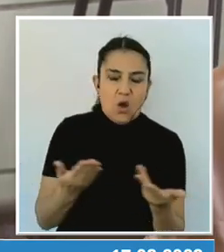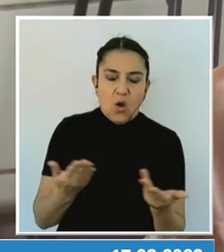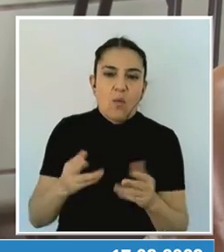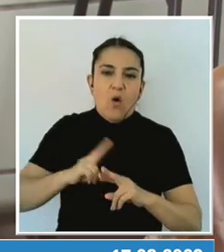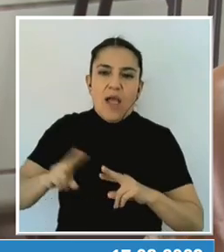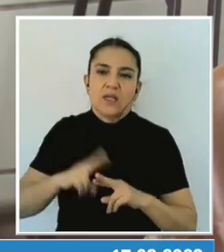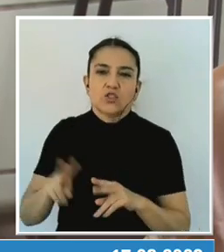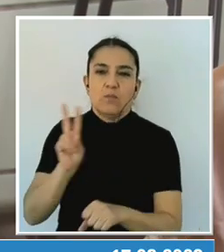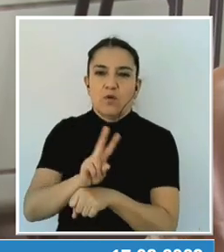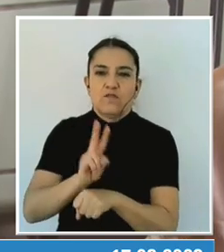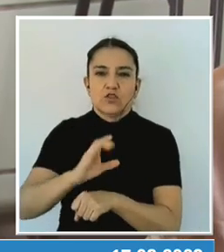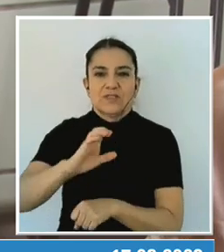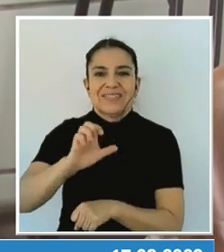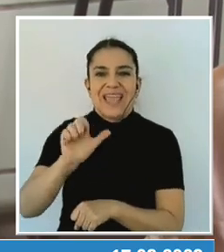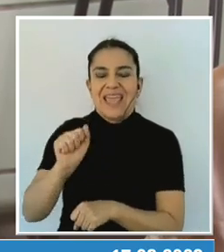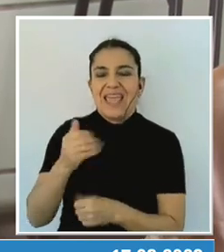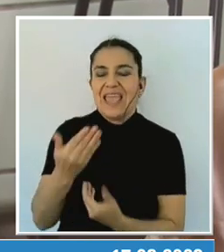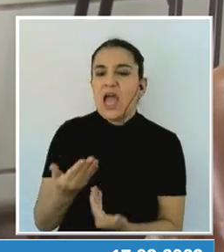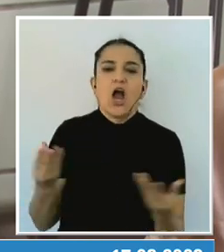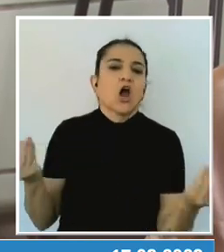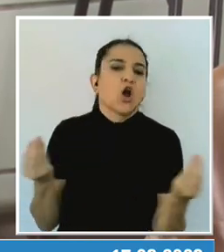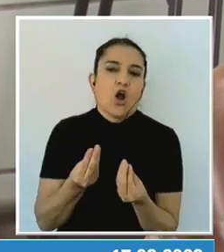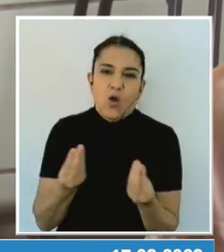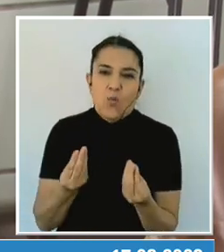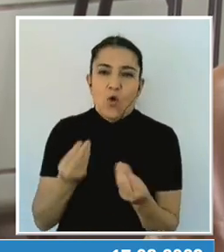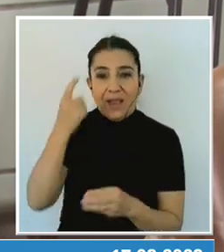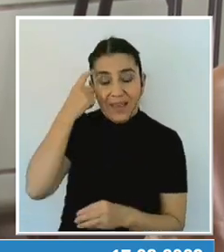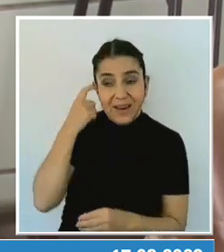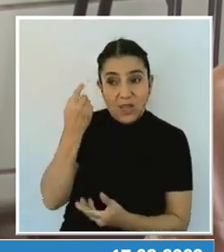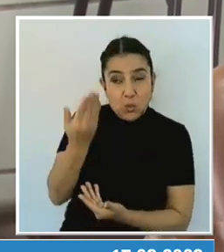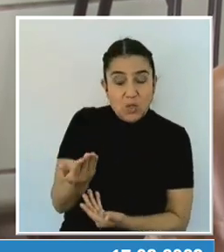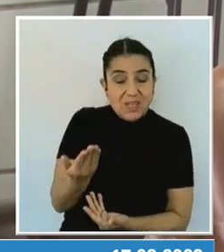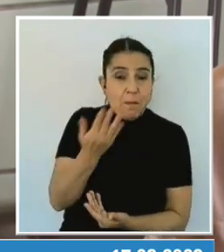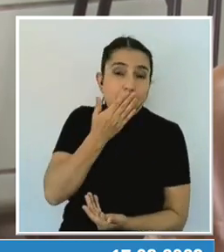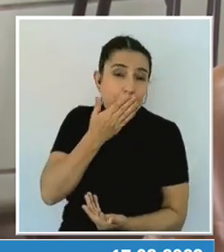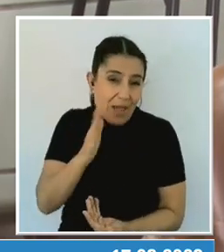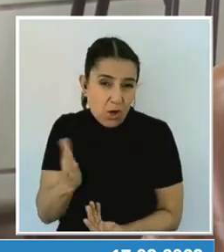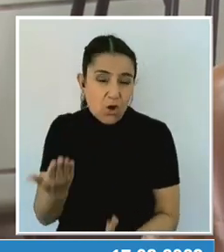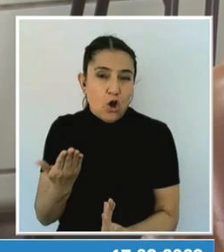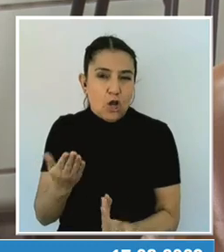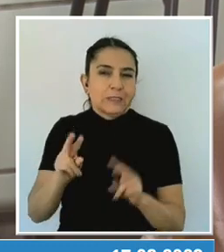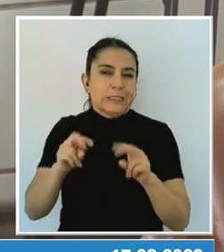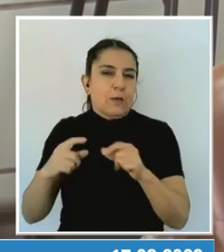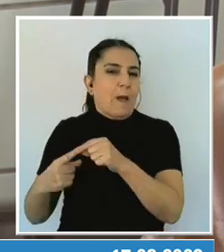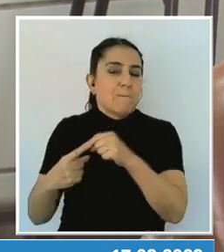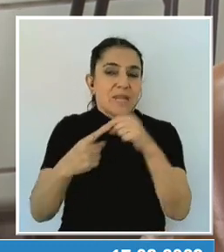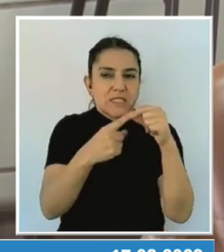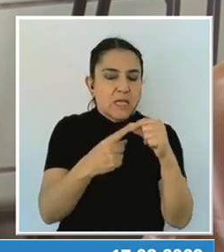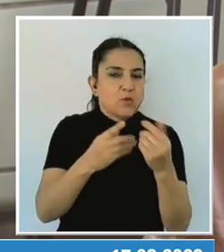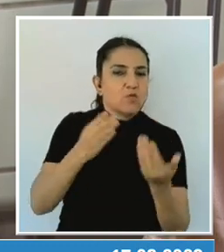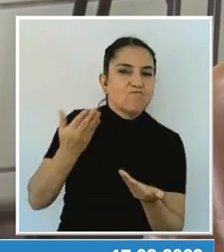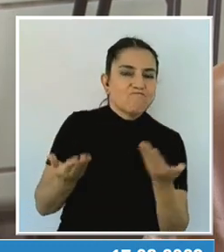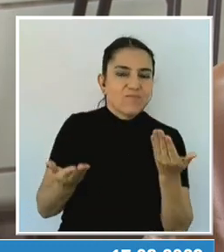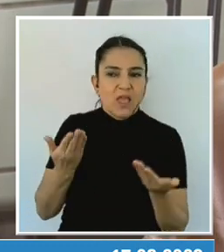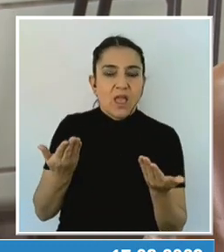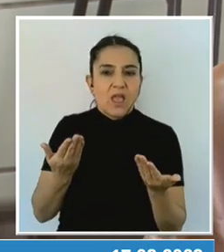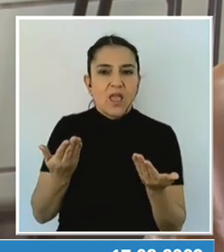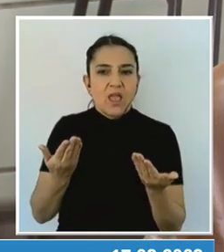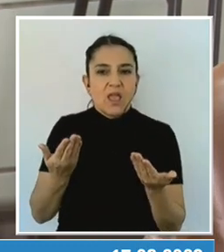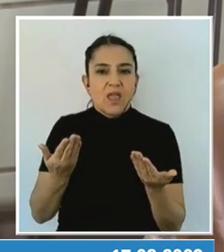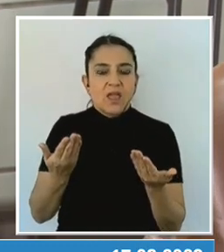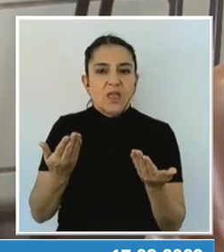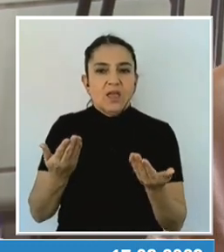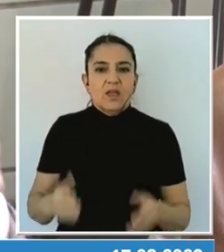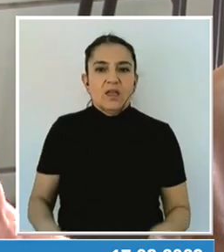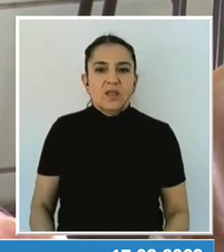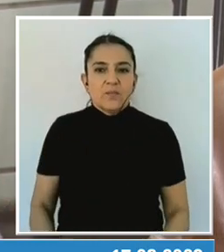Sea, a través de qué medio cree usted que es conveniente en materia de principio, de alguna manera, colocar también